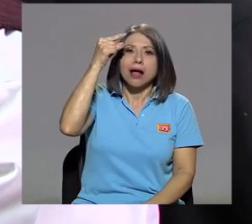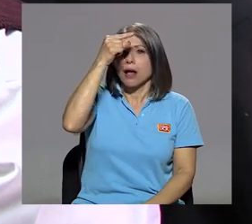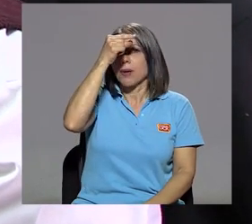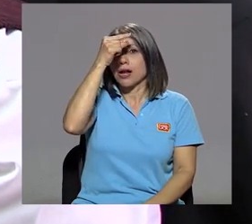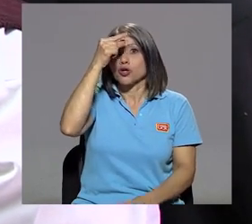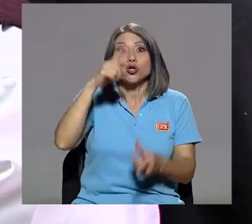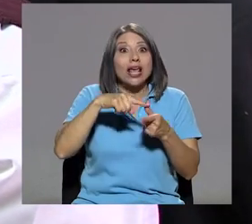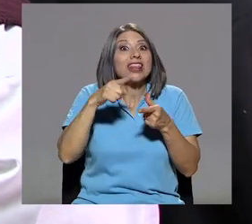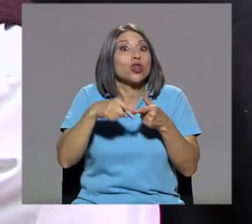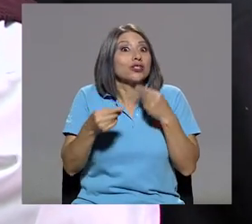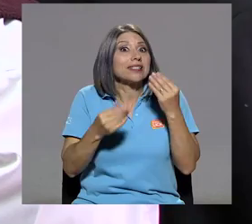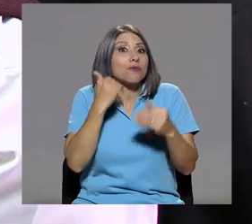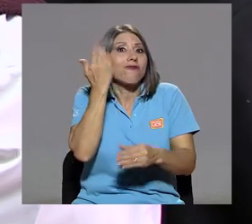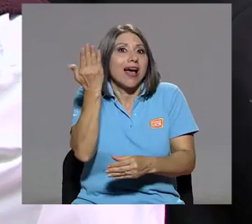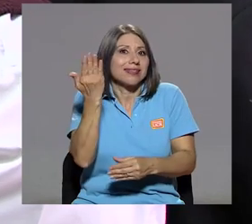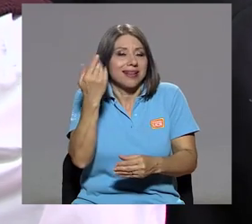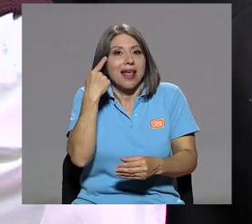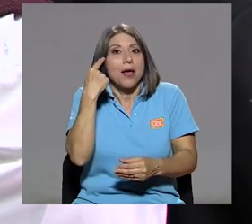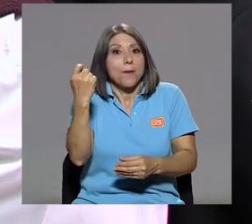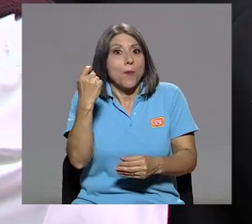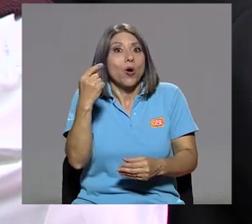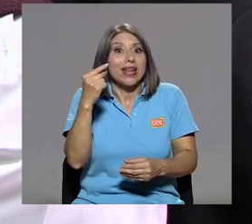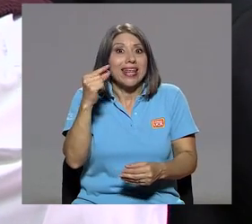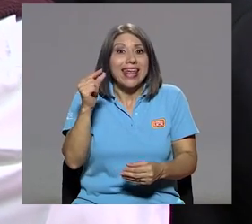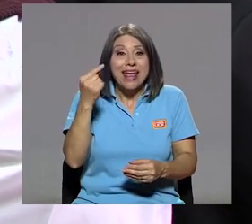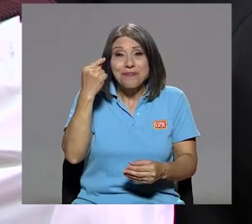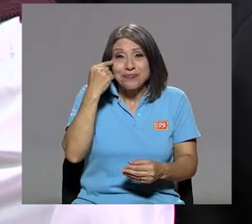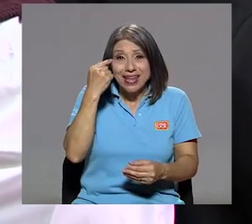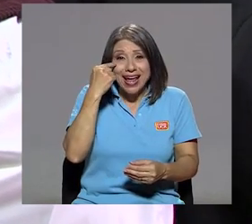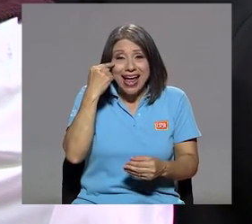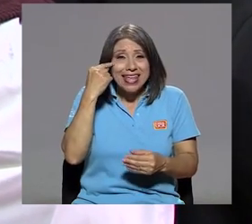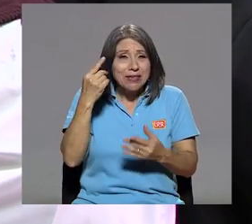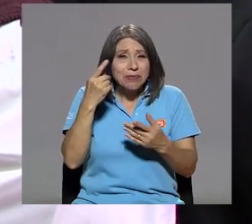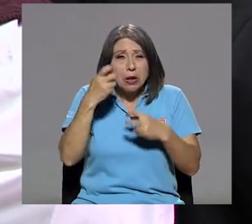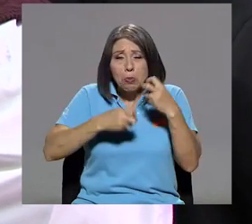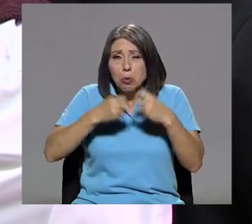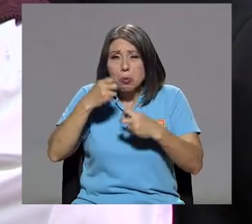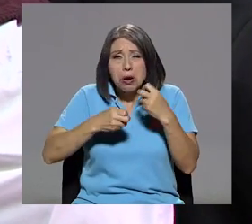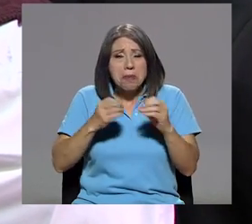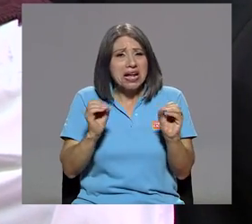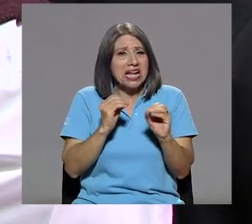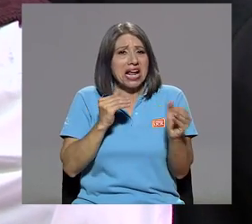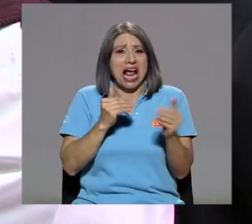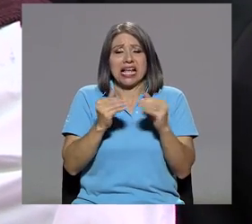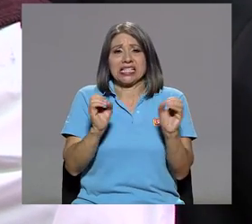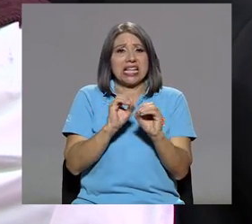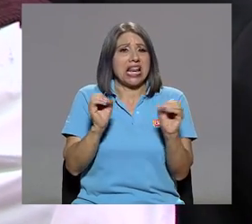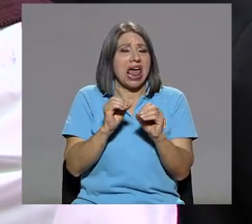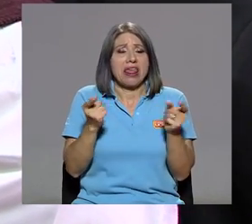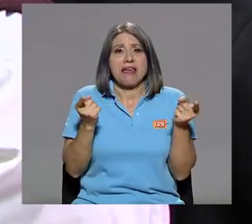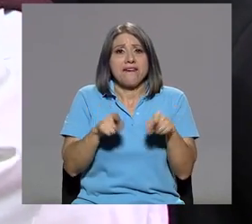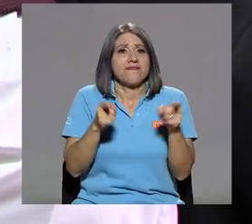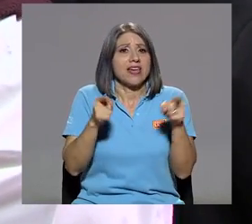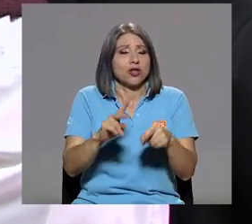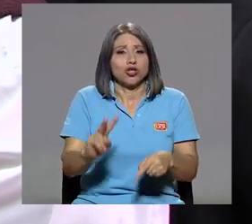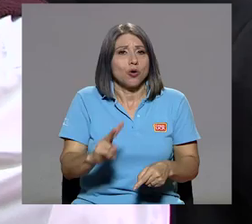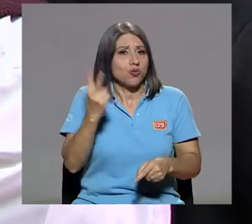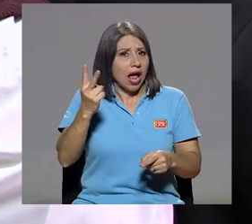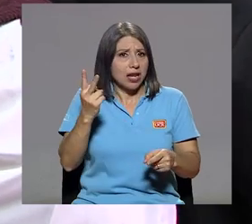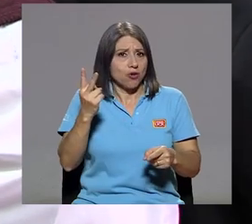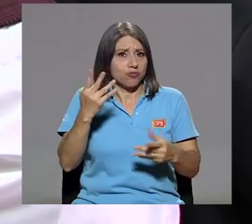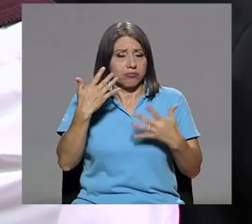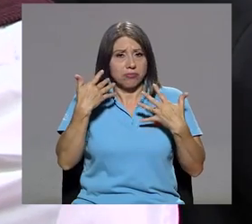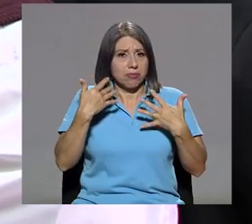el medicamento pues en el lugar afectado con muy pocos o casi ningún efecto secundario a nivel sistémico, que sí los pueden